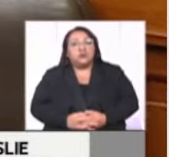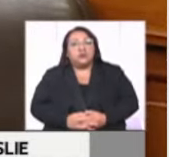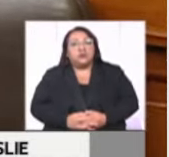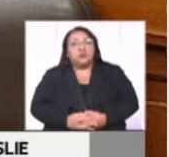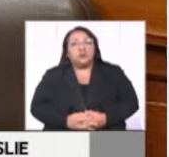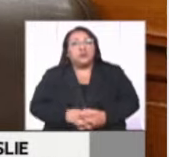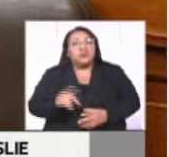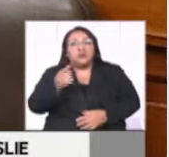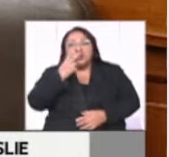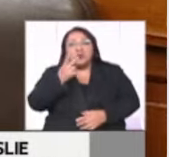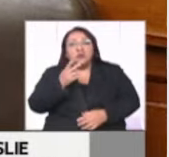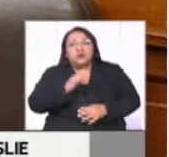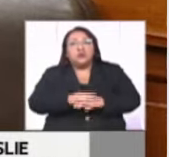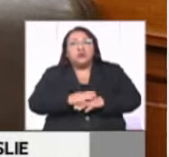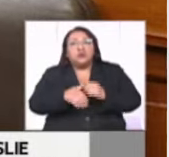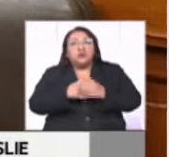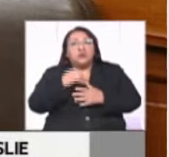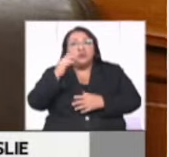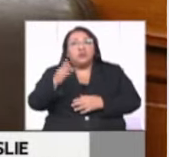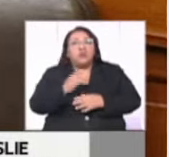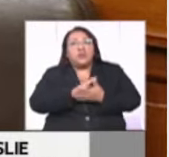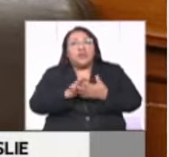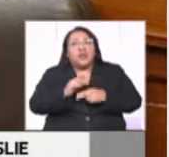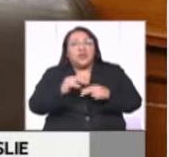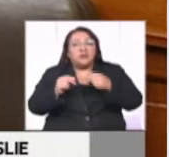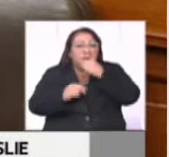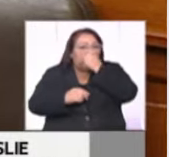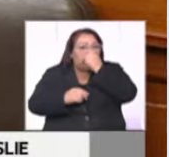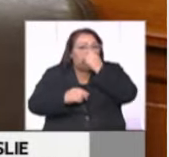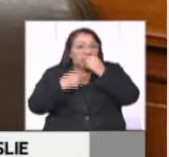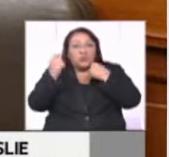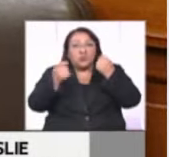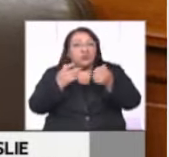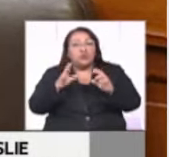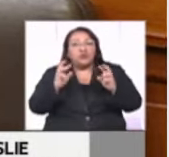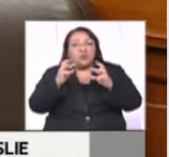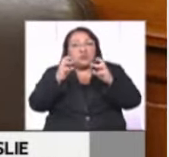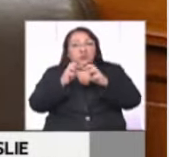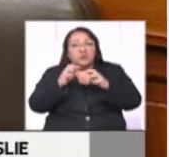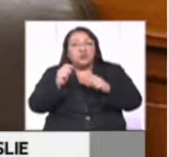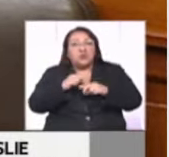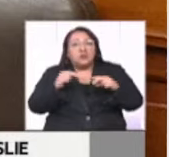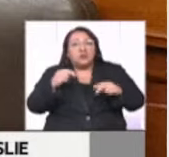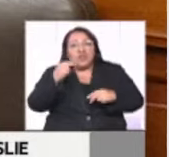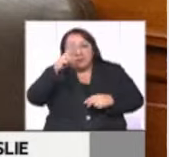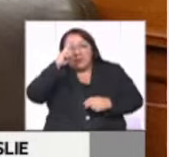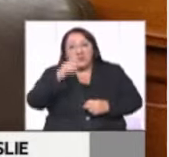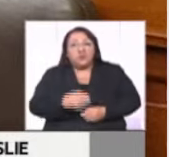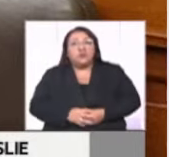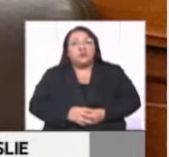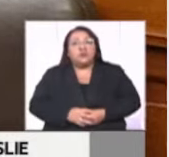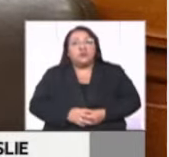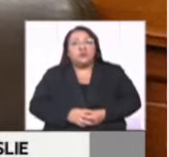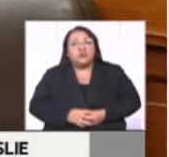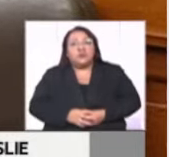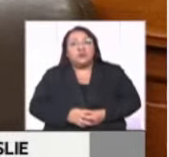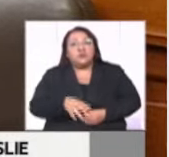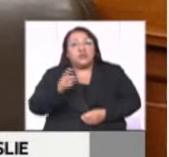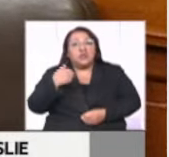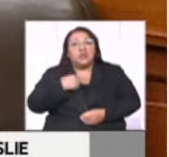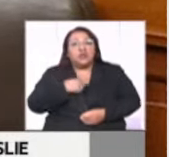no se refleja una proyección a nivel del turismo, no solamente en Machu Picchu, sino a nivel del país. Quienes hemos